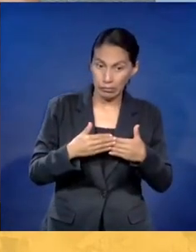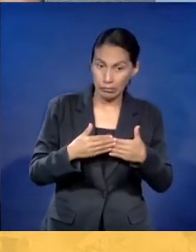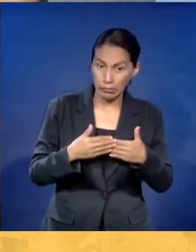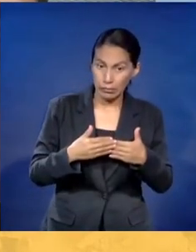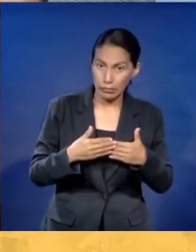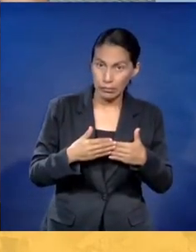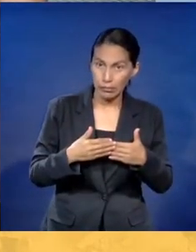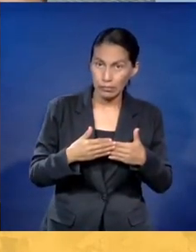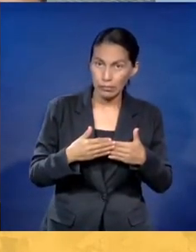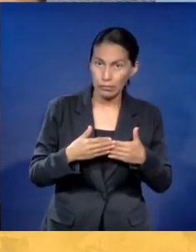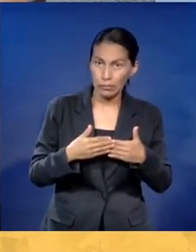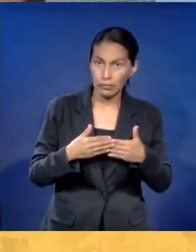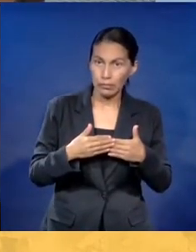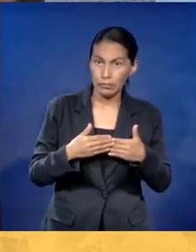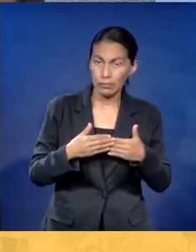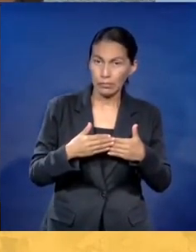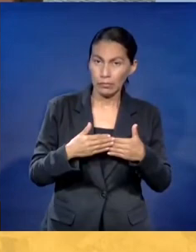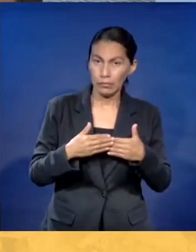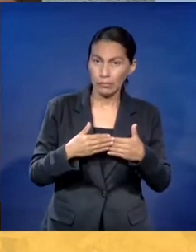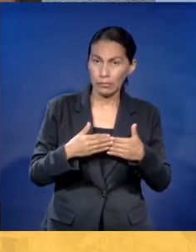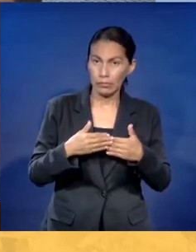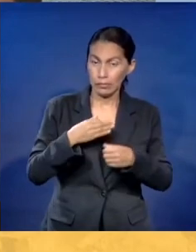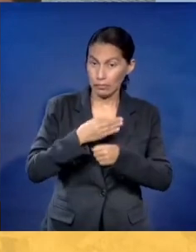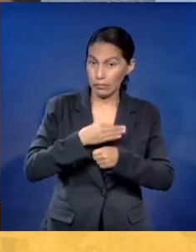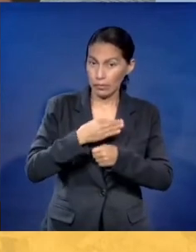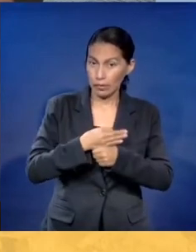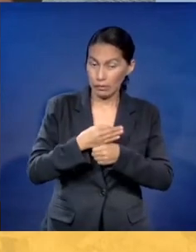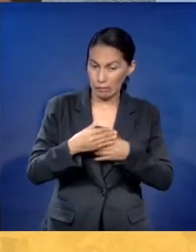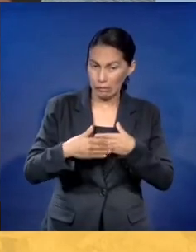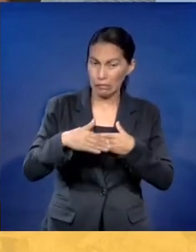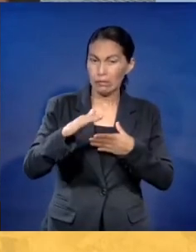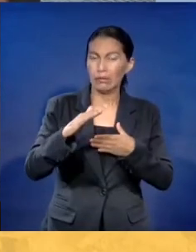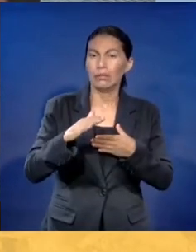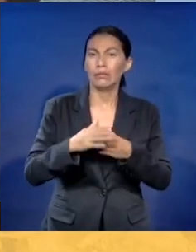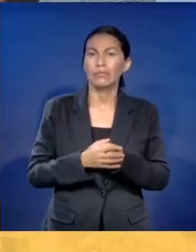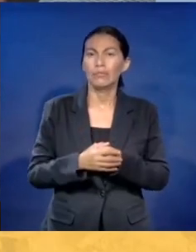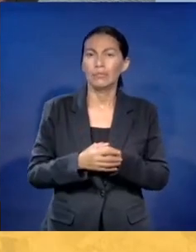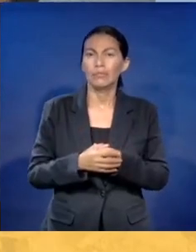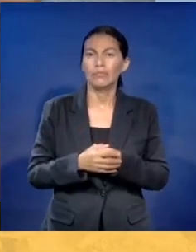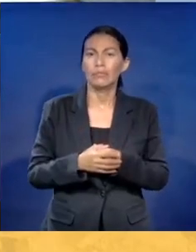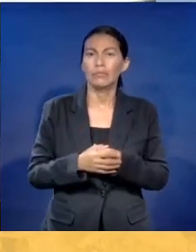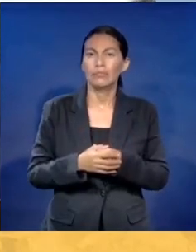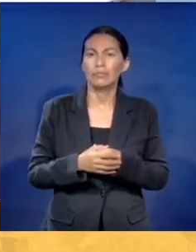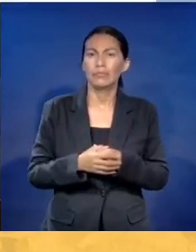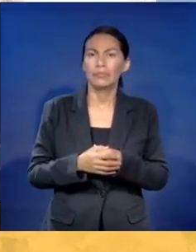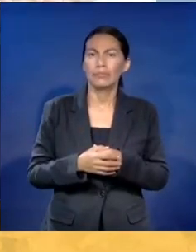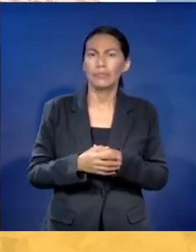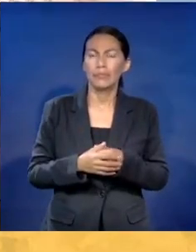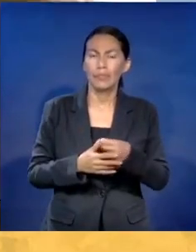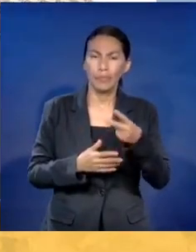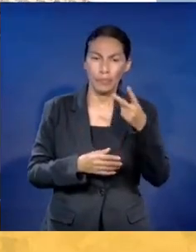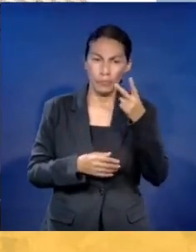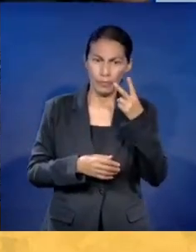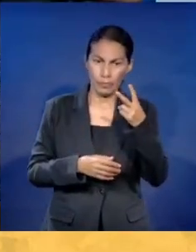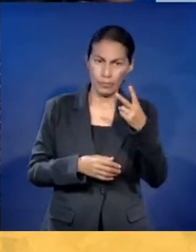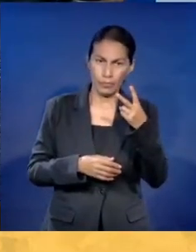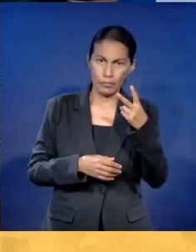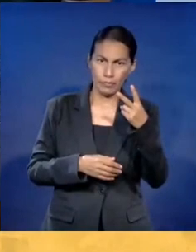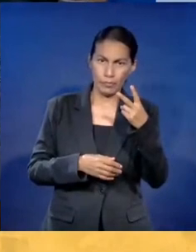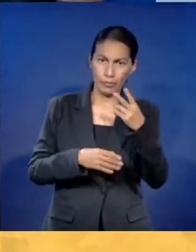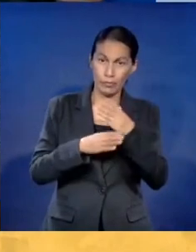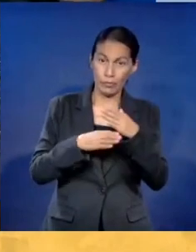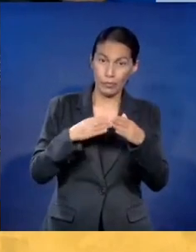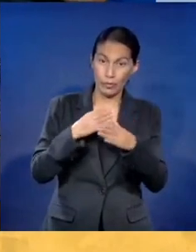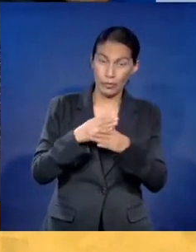los últimos dos elementos que vamos a ver tienen que ver con cosas en las cuales todos necesitamos